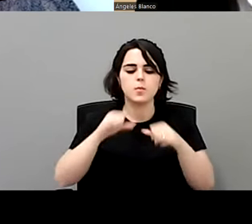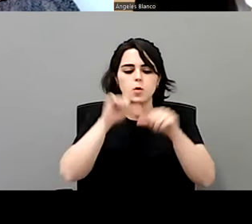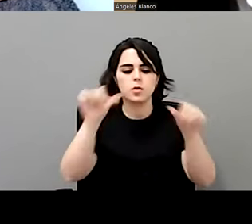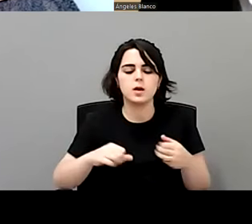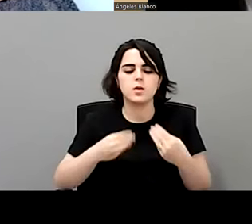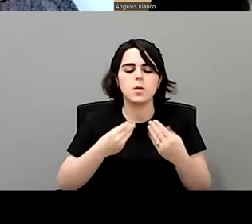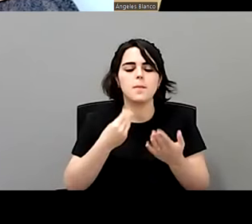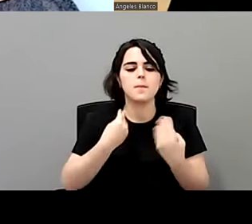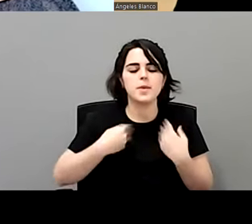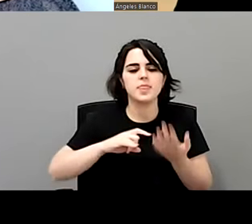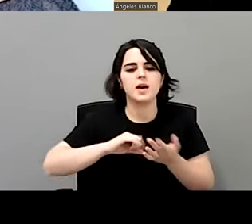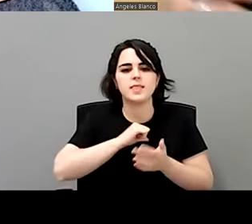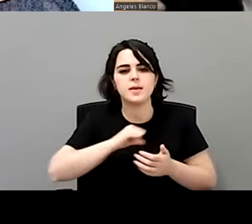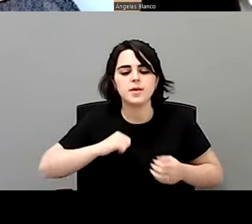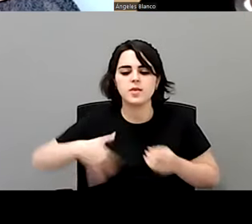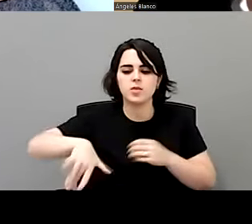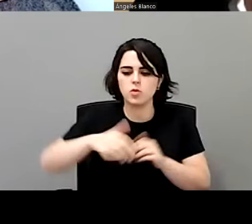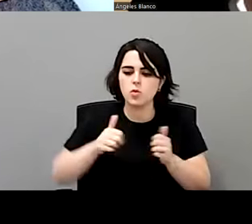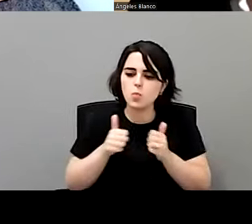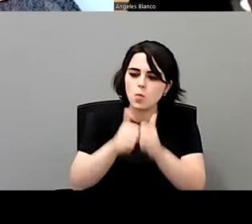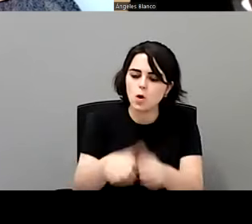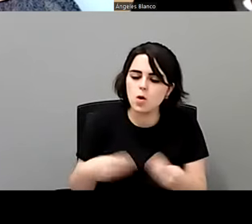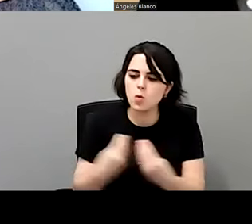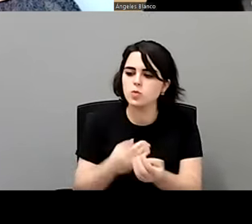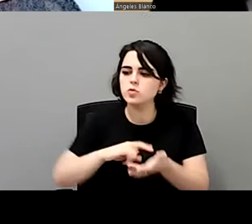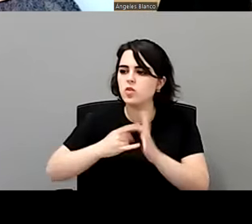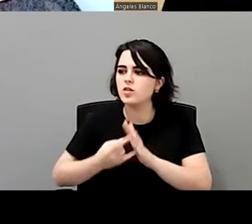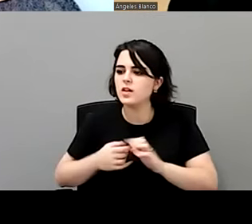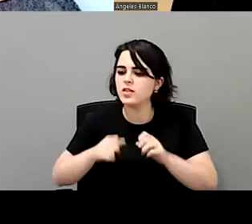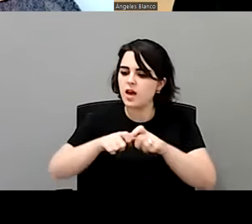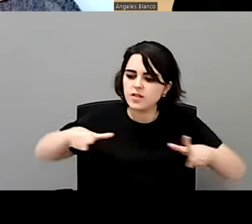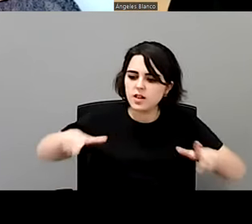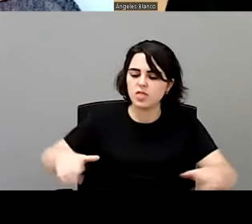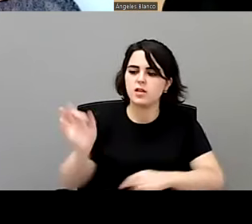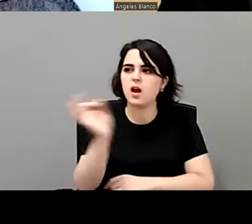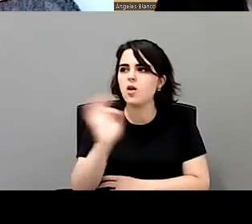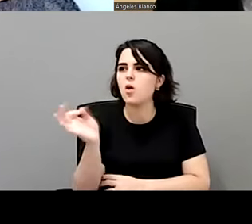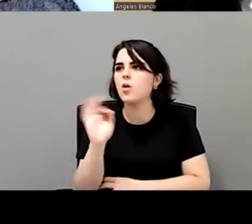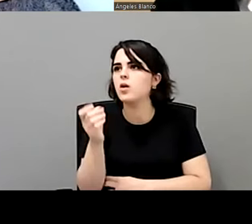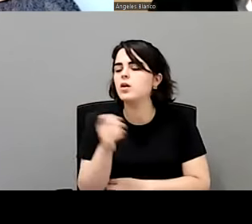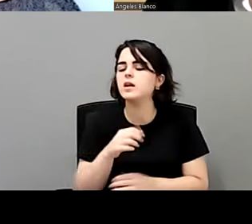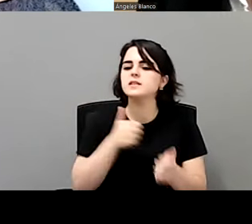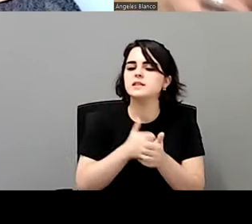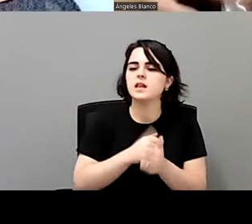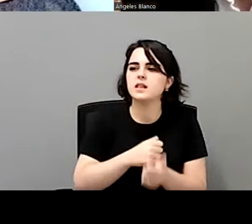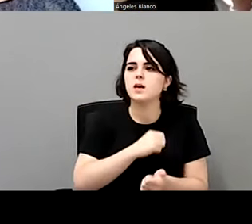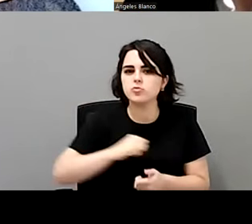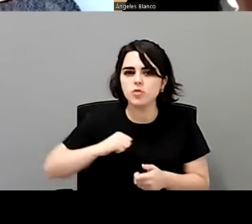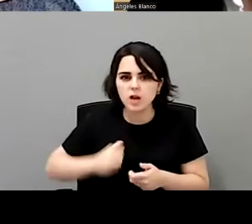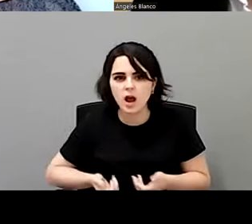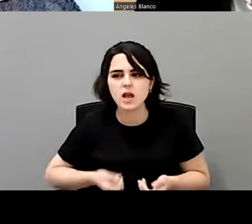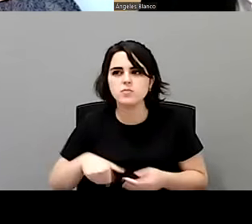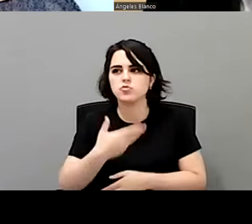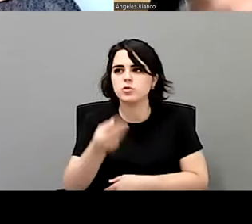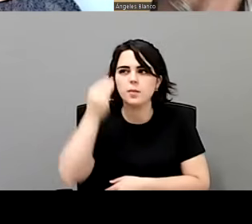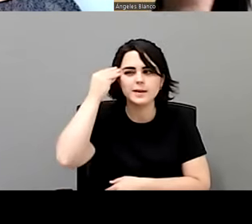en una compatibilidad de asistencia personal con alguna solución habitacional? ¿Está solo en la asistencia personal?